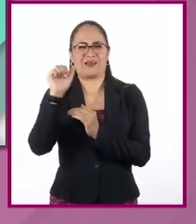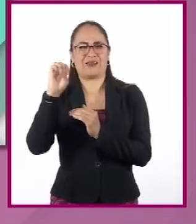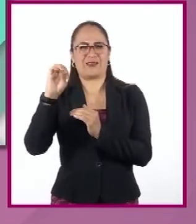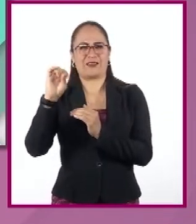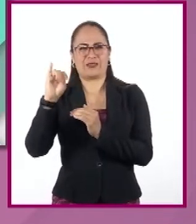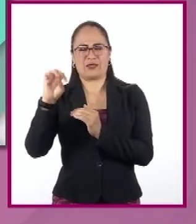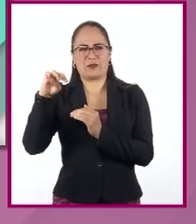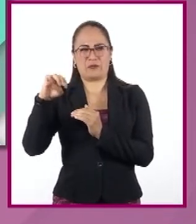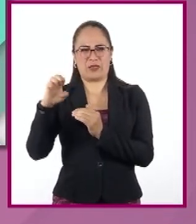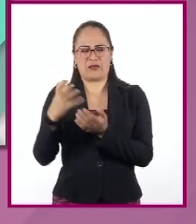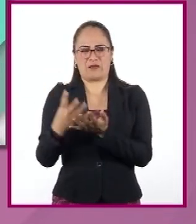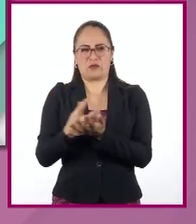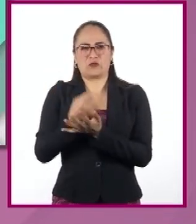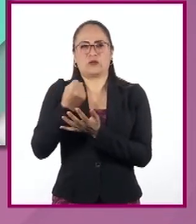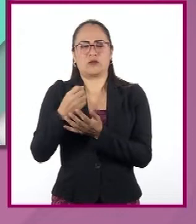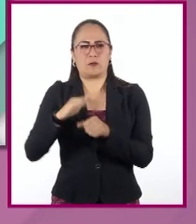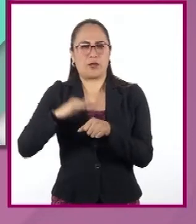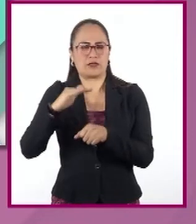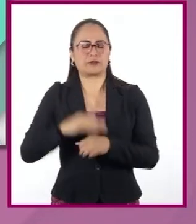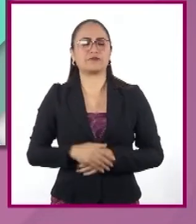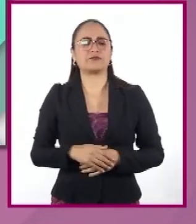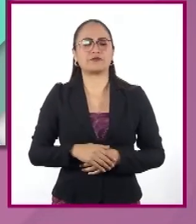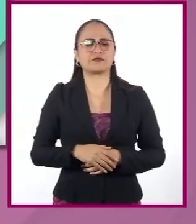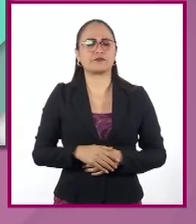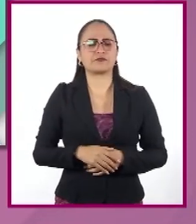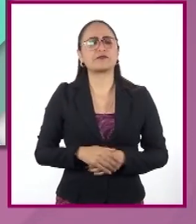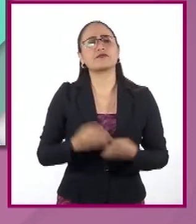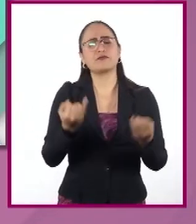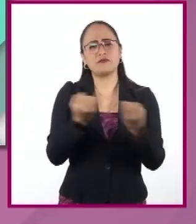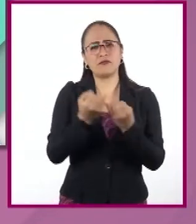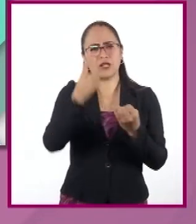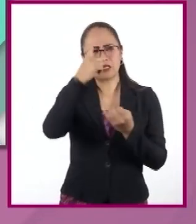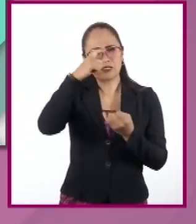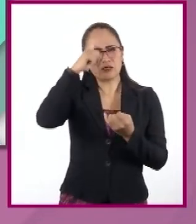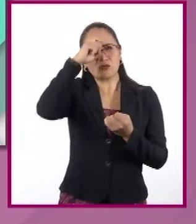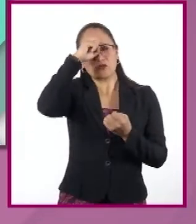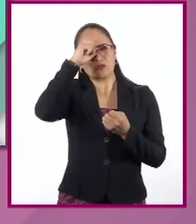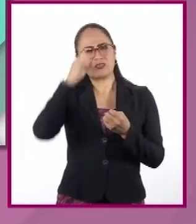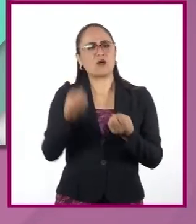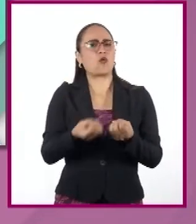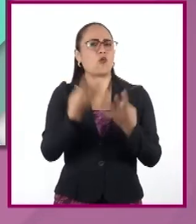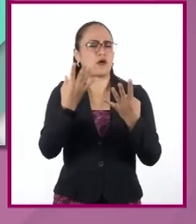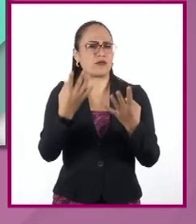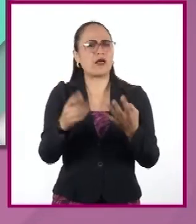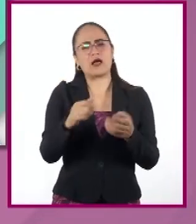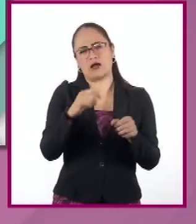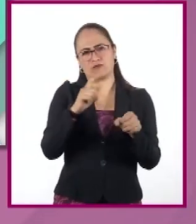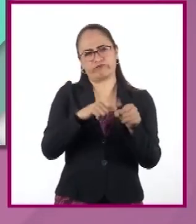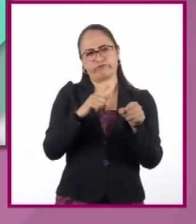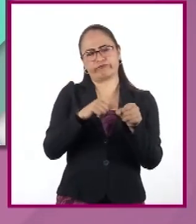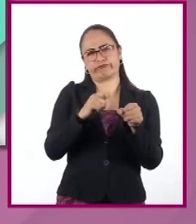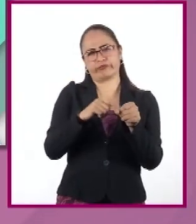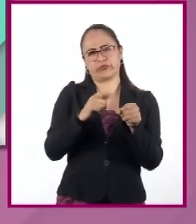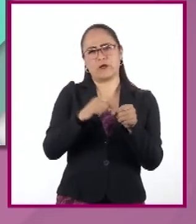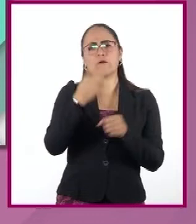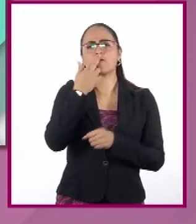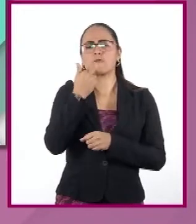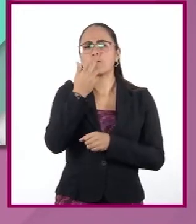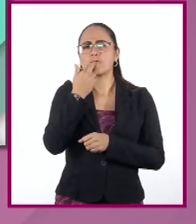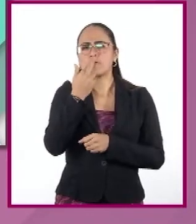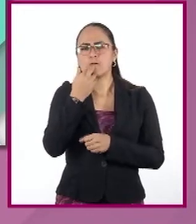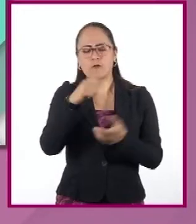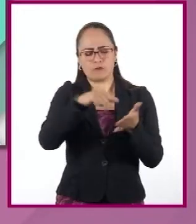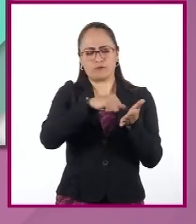igual manera, identifiquemos la o las incógnitas, subrayándolas con color rojo, que en este